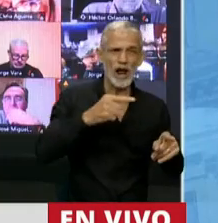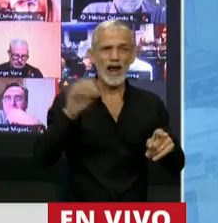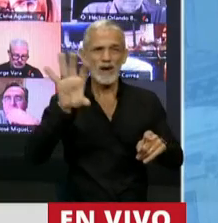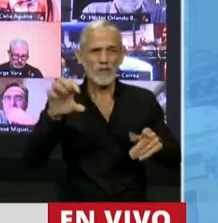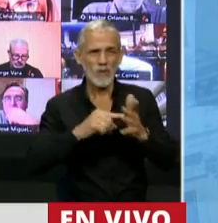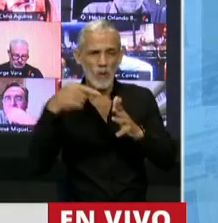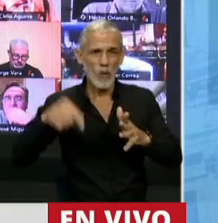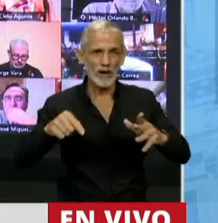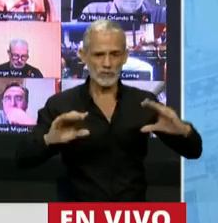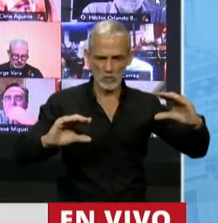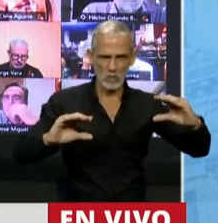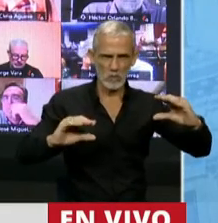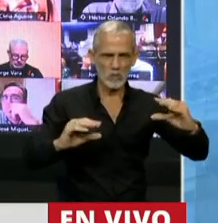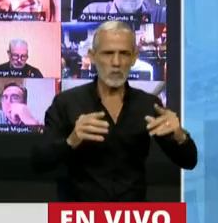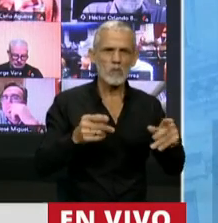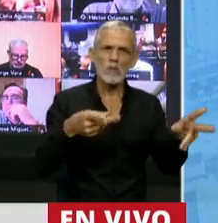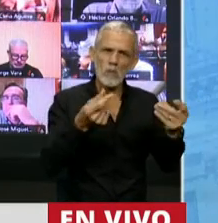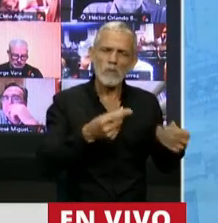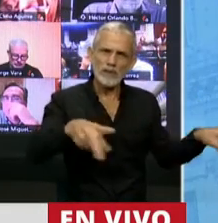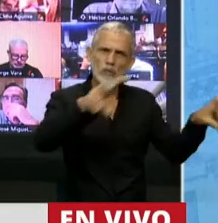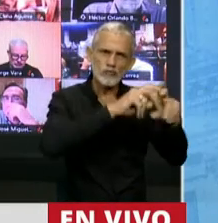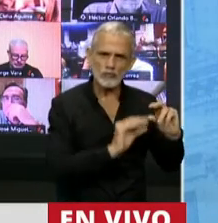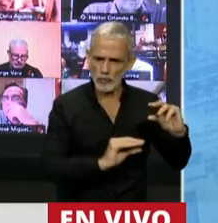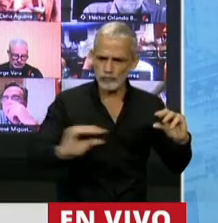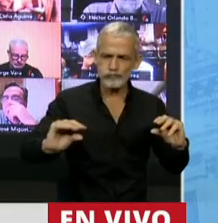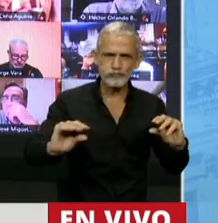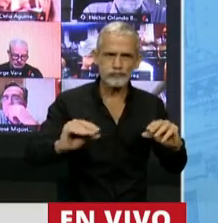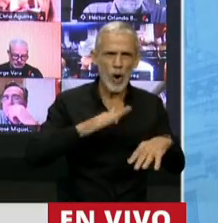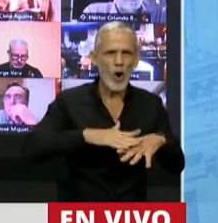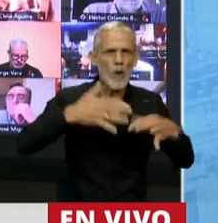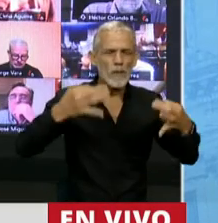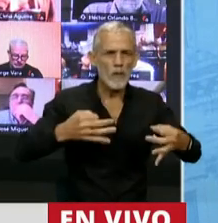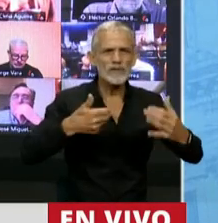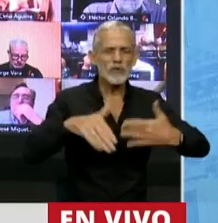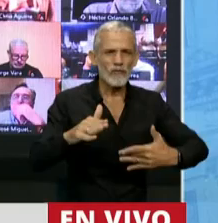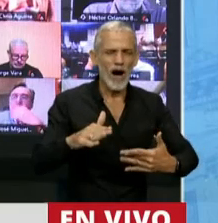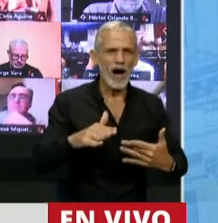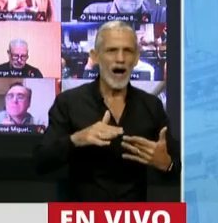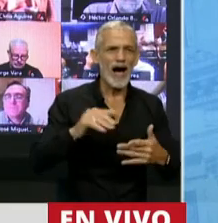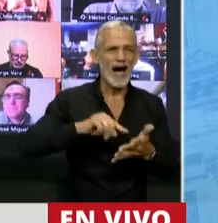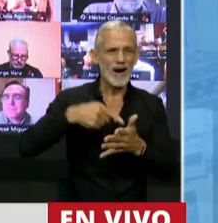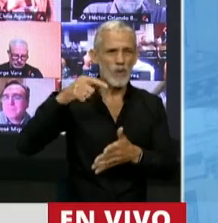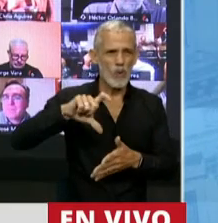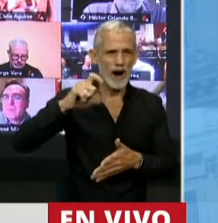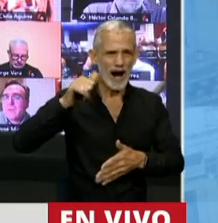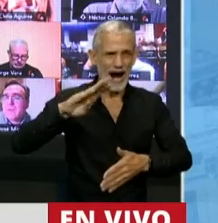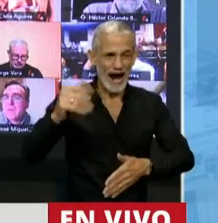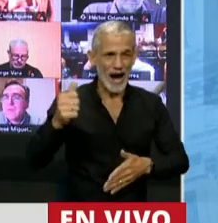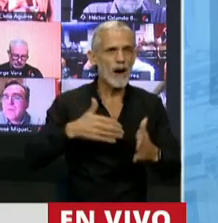genérica presentaba ese compromiso que asumía la Ciudad Autónoma de Buenos